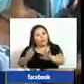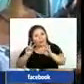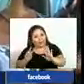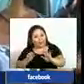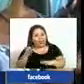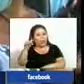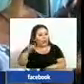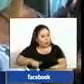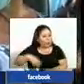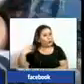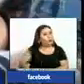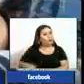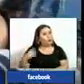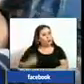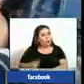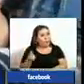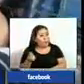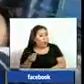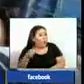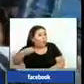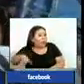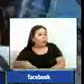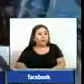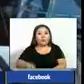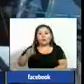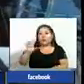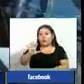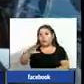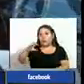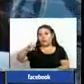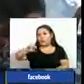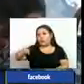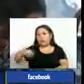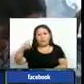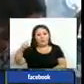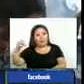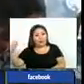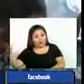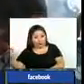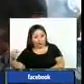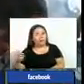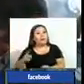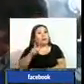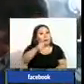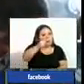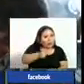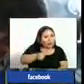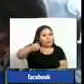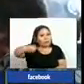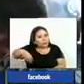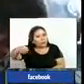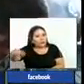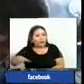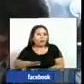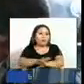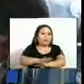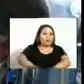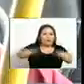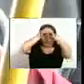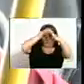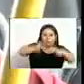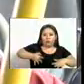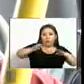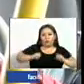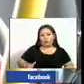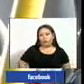registran millonarias pérdidas de al menos 50 millones por mes no laborado. Y la última decisión del gobierno fue dejar de cobrar los